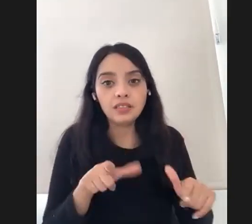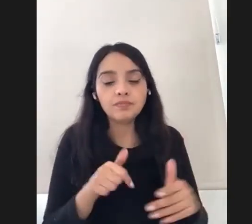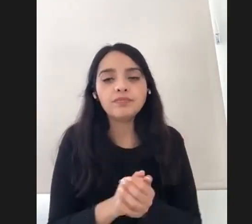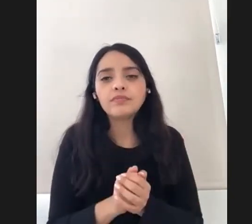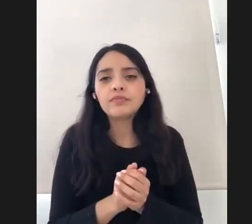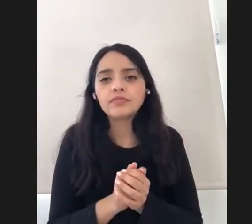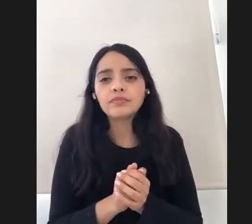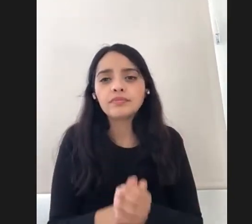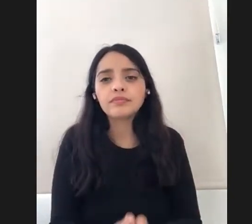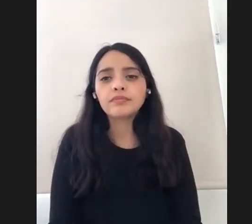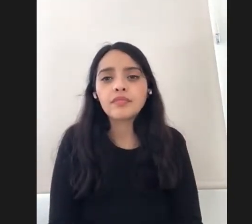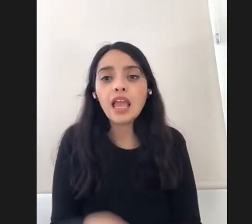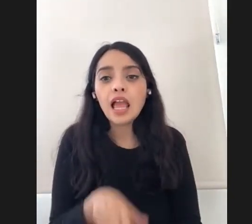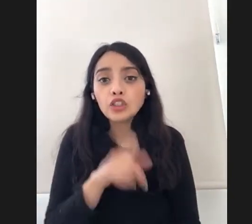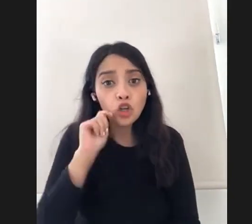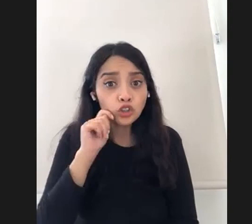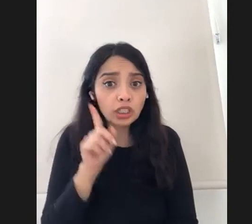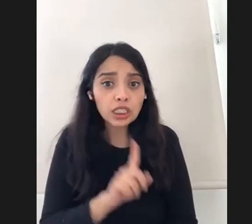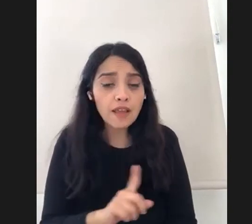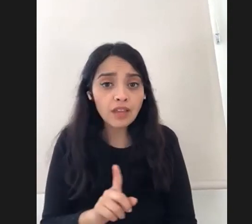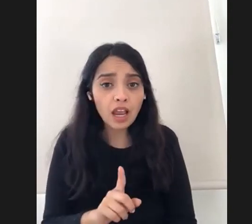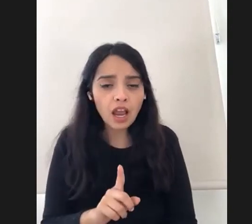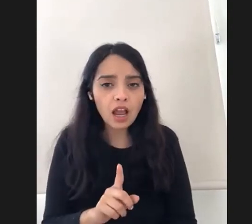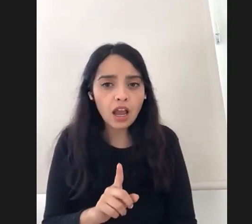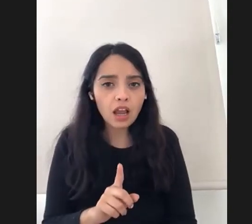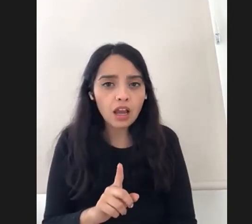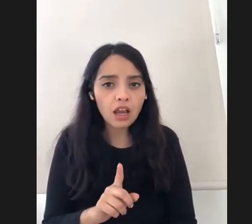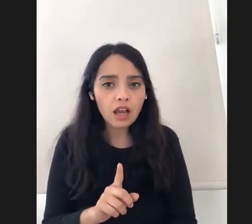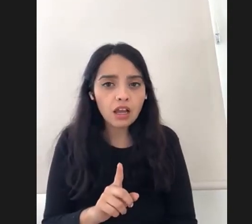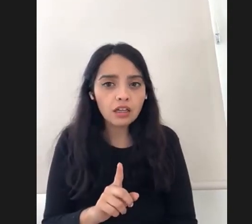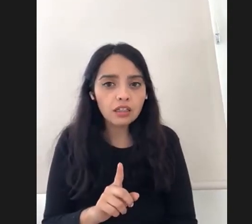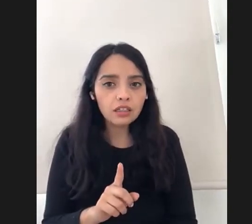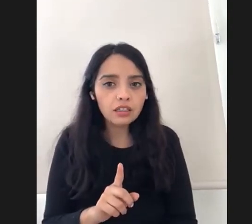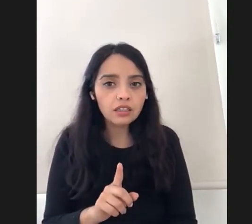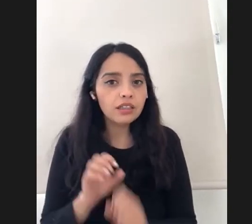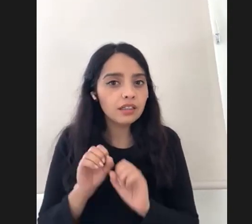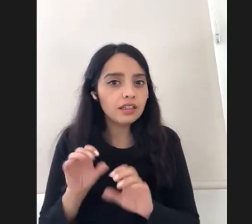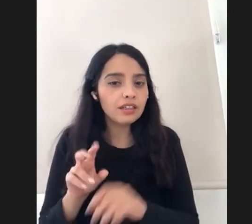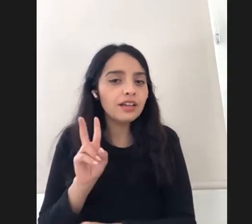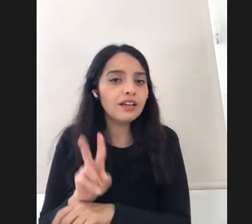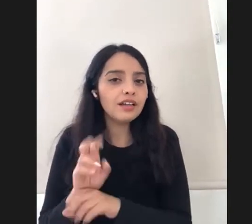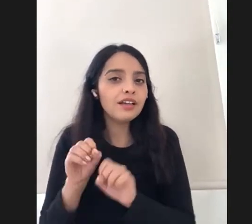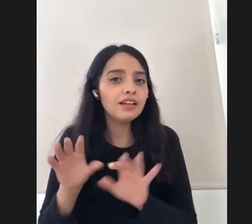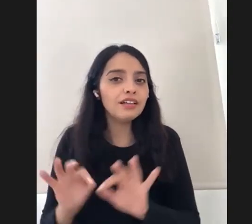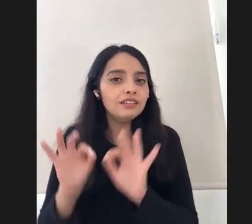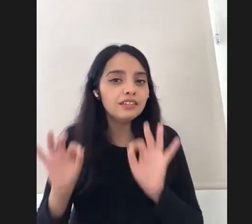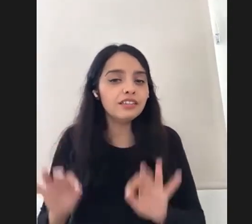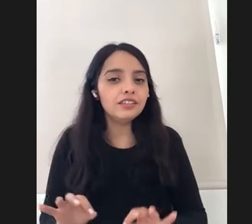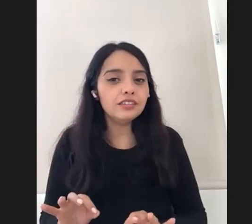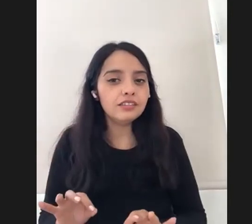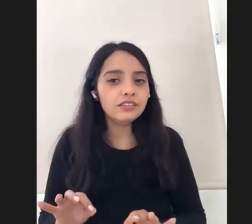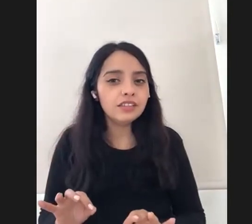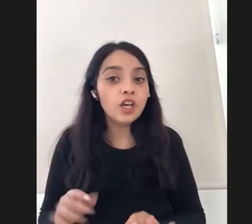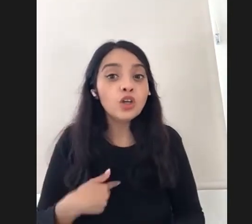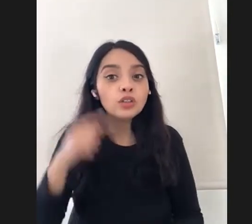estoy diciendo que hay que eliminar la formación del profesorado en educación especial, pero yo la elevaría